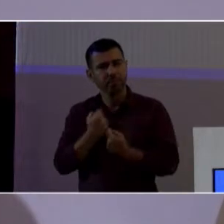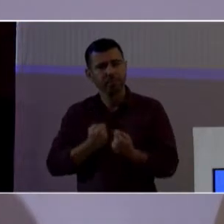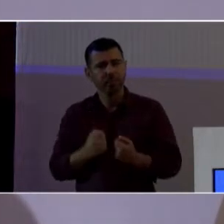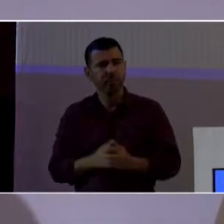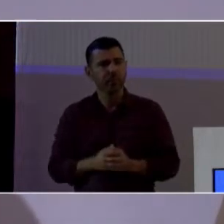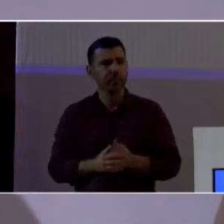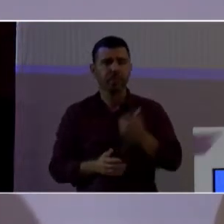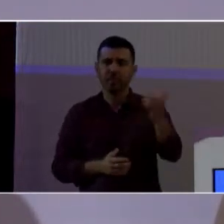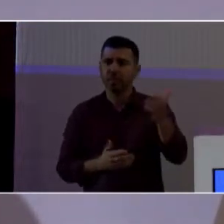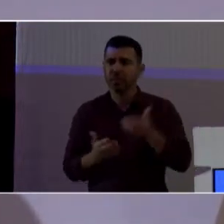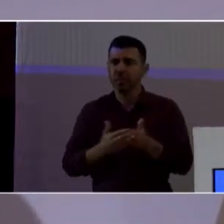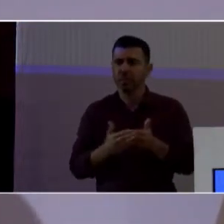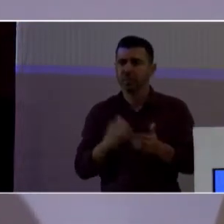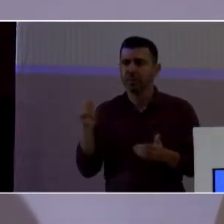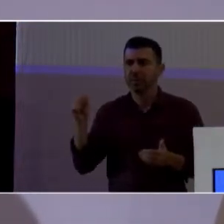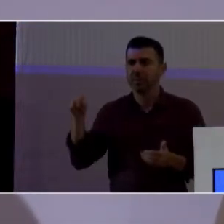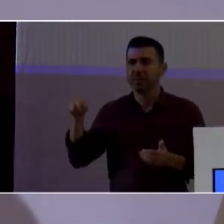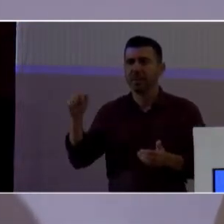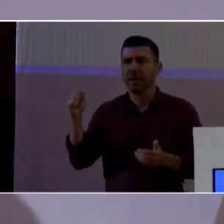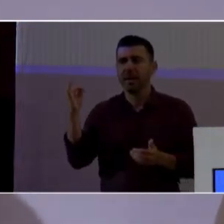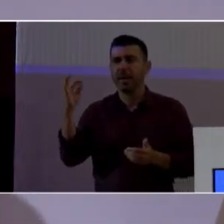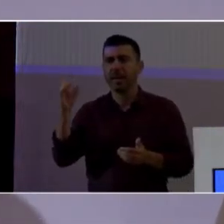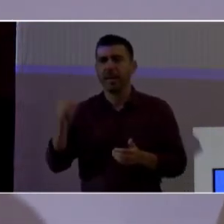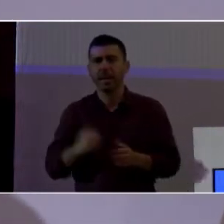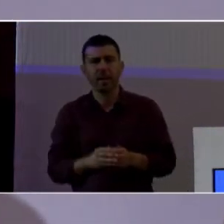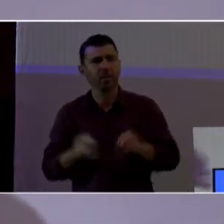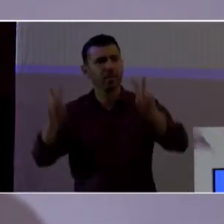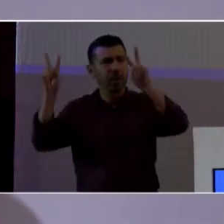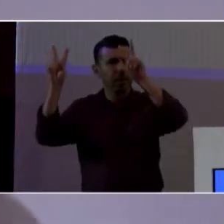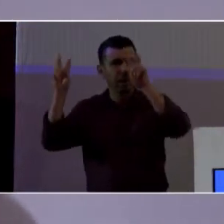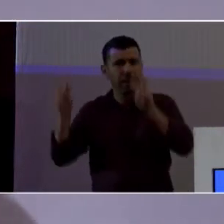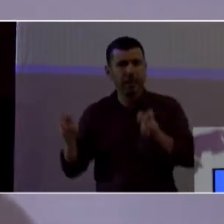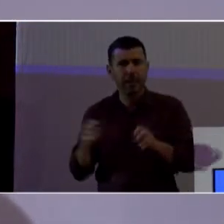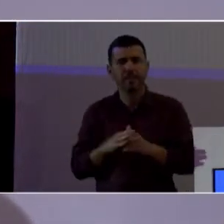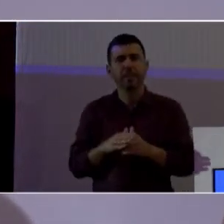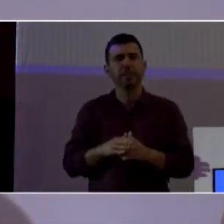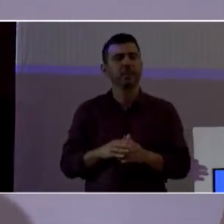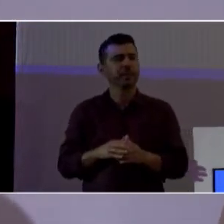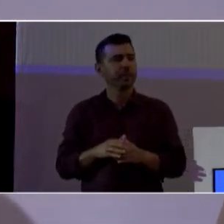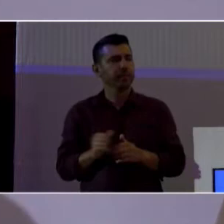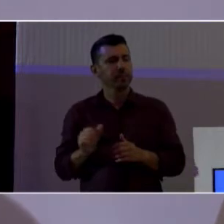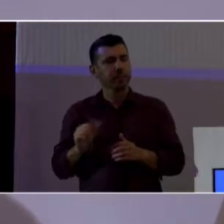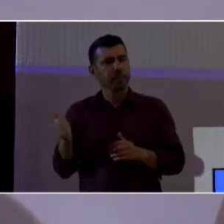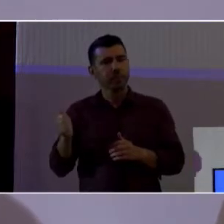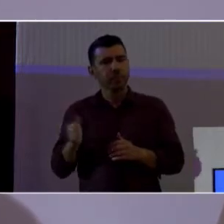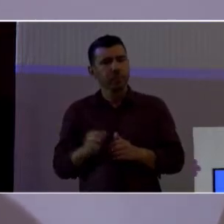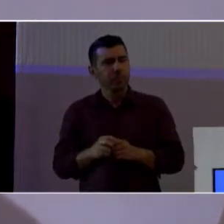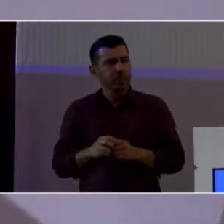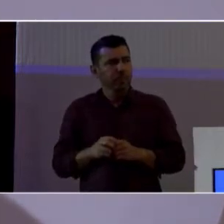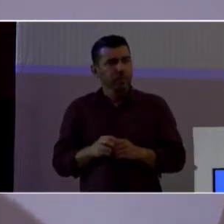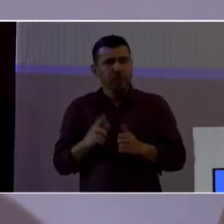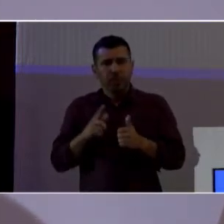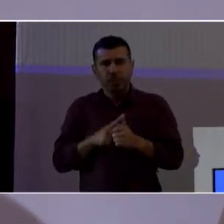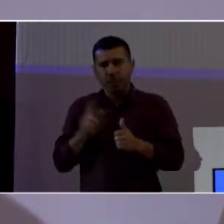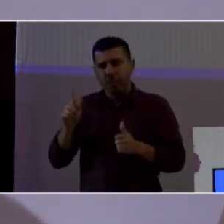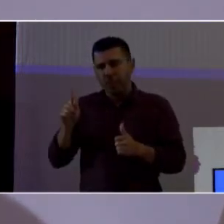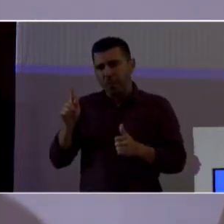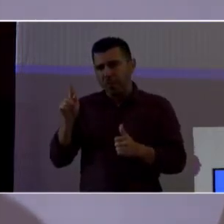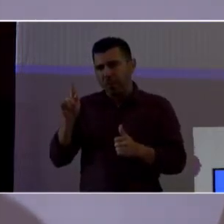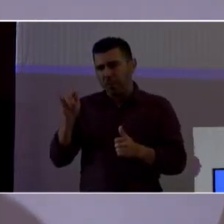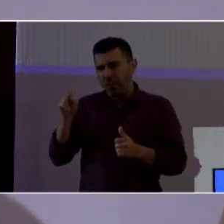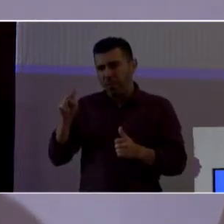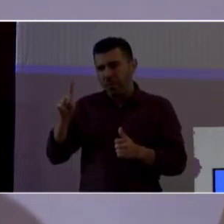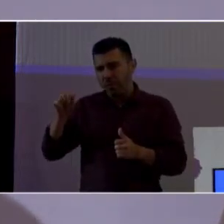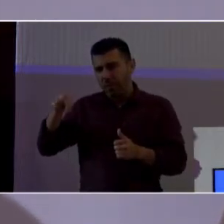tú nos comentaste de la NATO y otros temas que estamos potencializando y que desde Fundapanaca, con Jorge y con